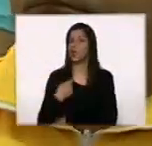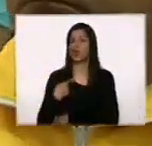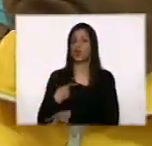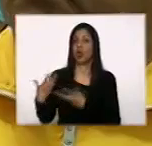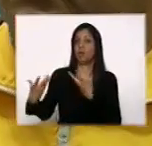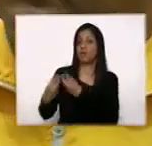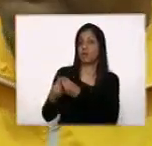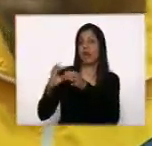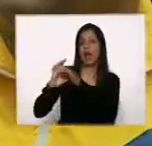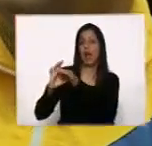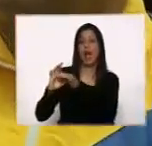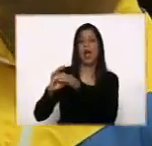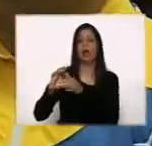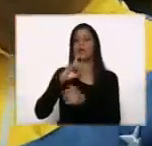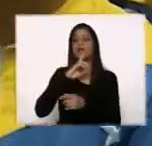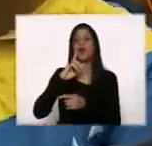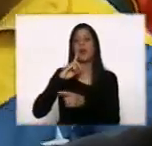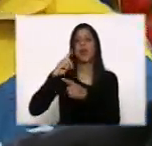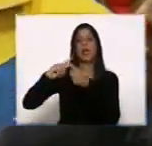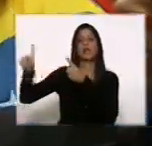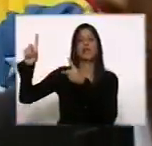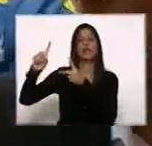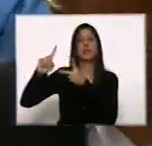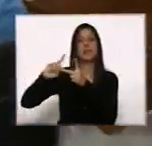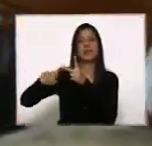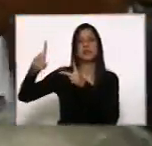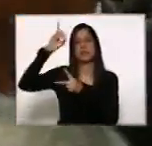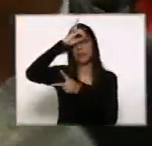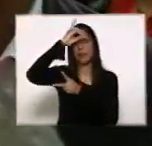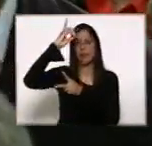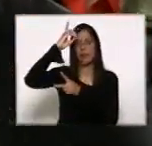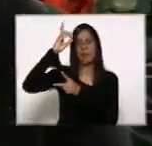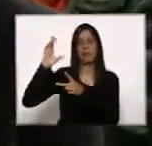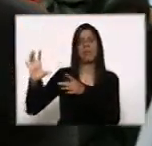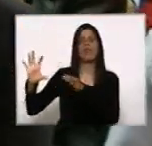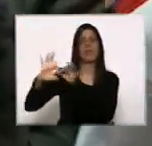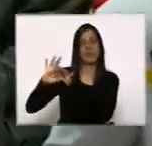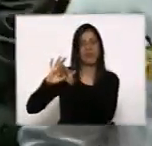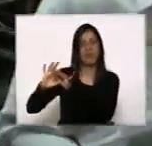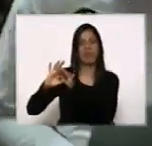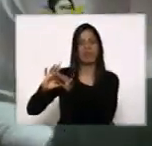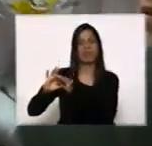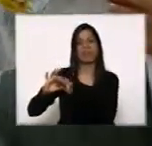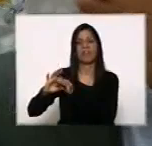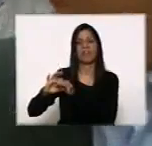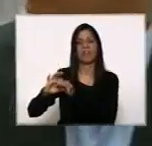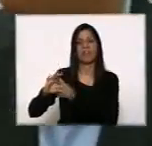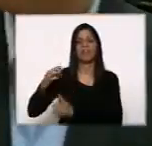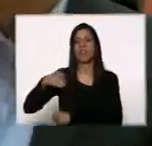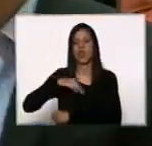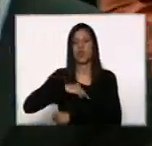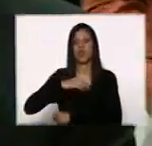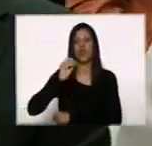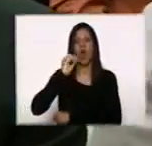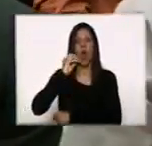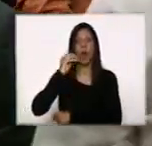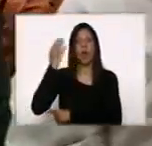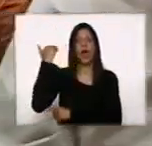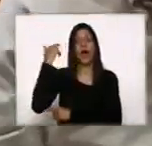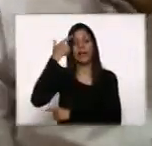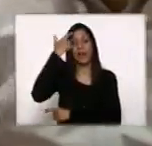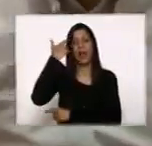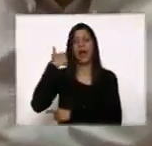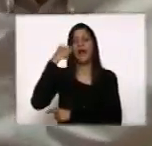Gerardo, está Pinto, está Diosdado, era hijo mío, que entró ya, nosotros decimos los hijos, nosotros cuando éramos alférez, Diosdado entró